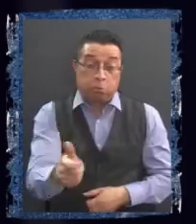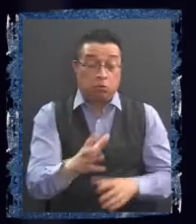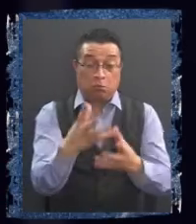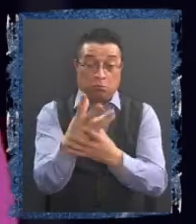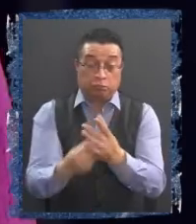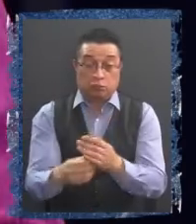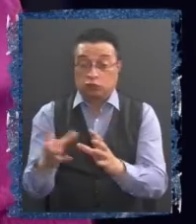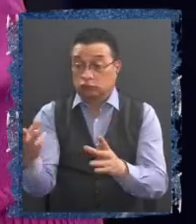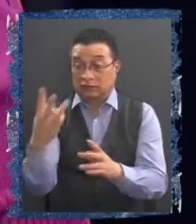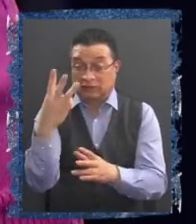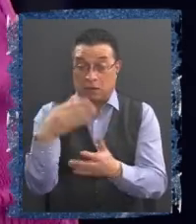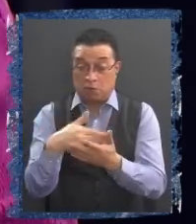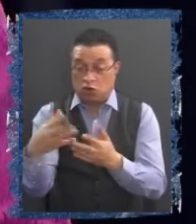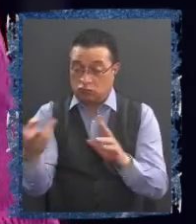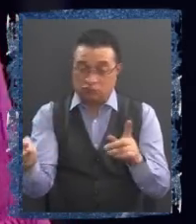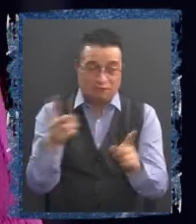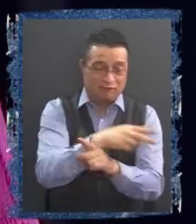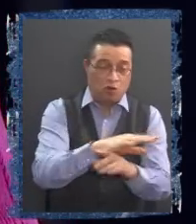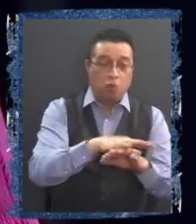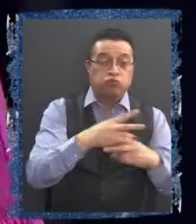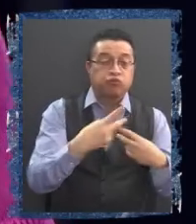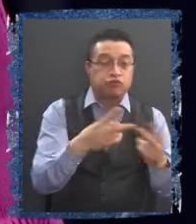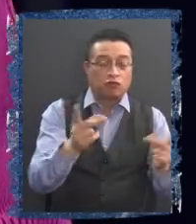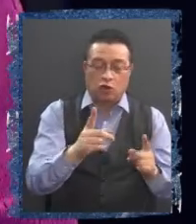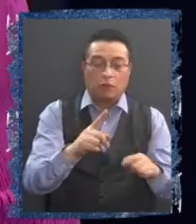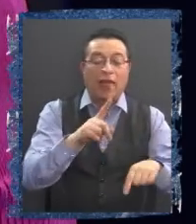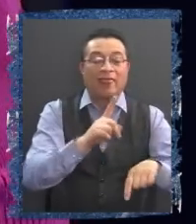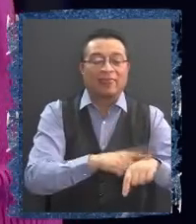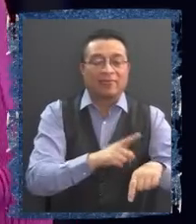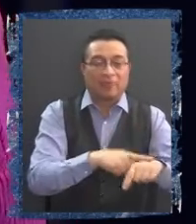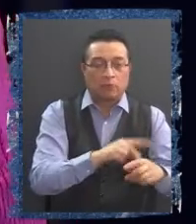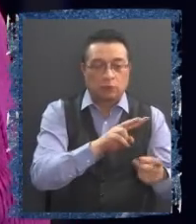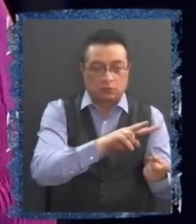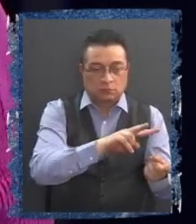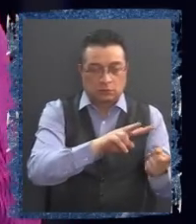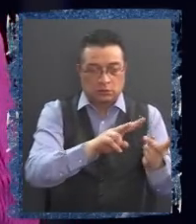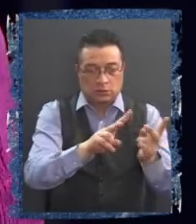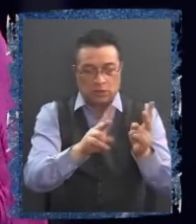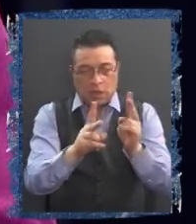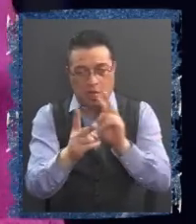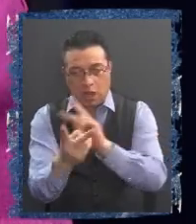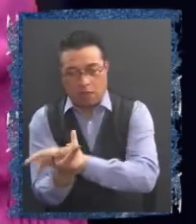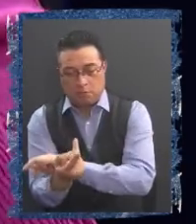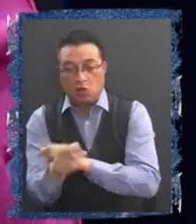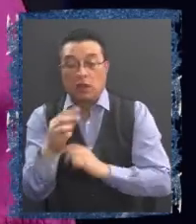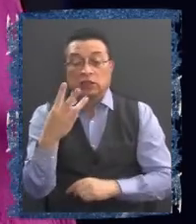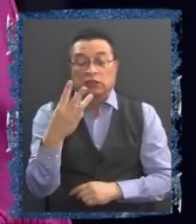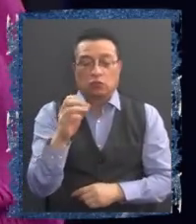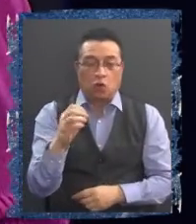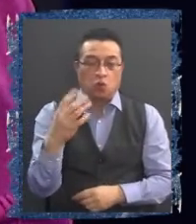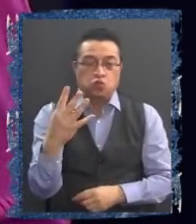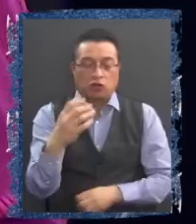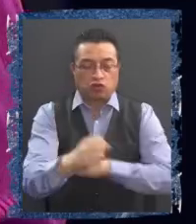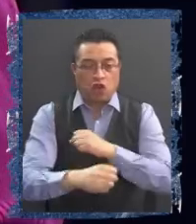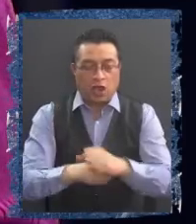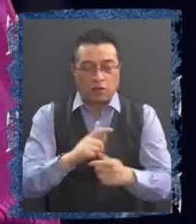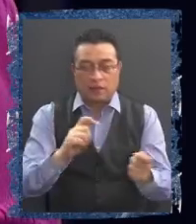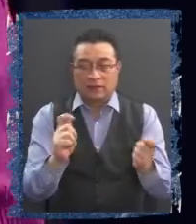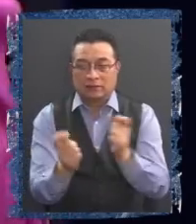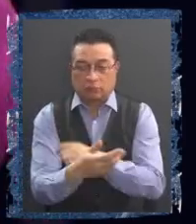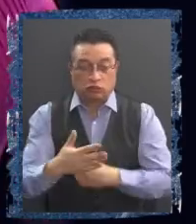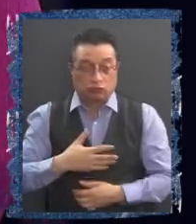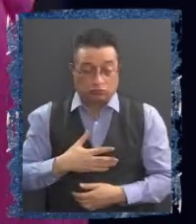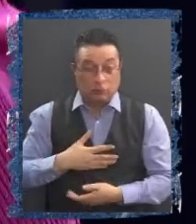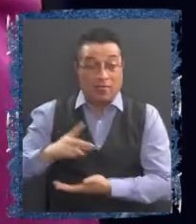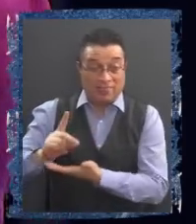al sistema público. Esto va a tener un tiempo de partida, hay 3, 4 años, porque tenemos que... Yo soy diputada